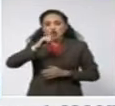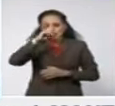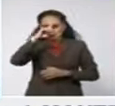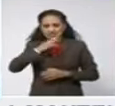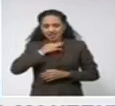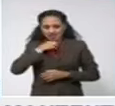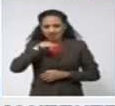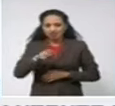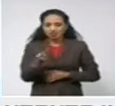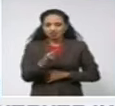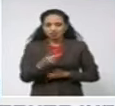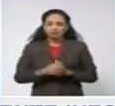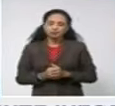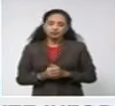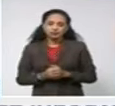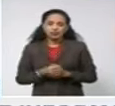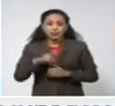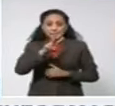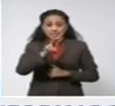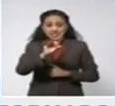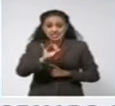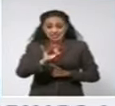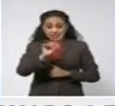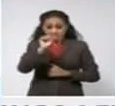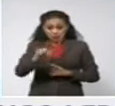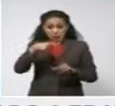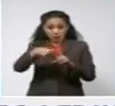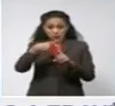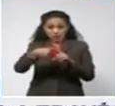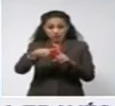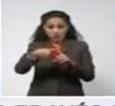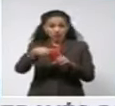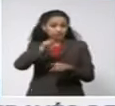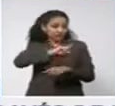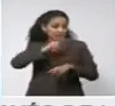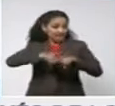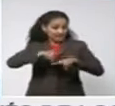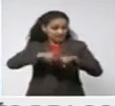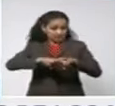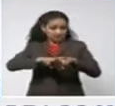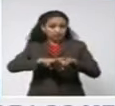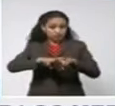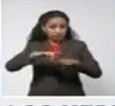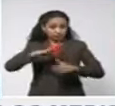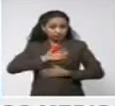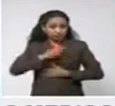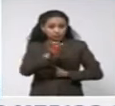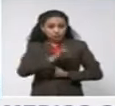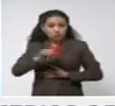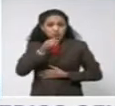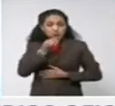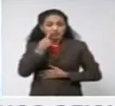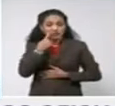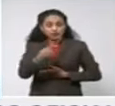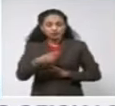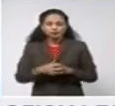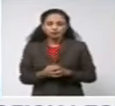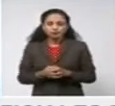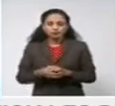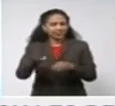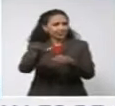Los 27 casos que se diagnosticaron ayer en La Habana, como ustedes pueden ver, con una dispersión